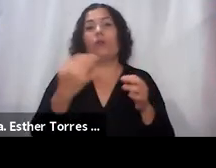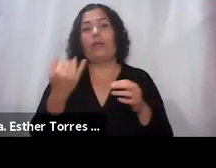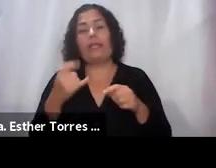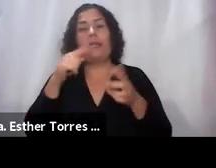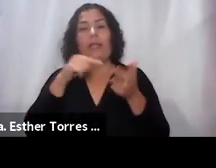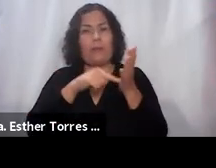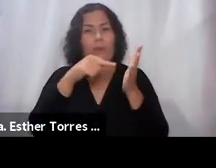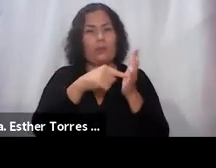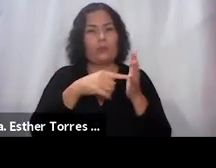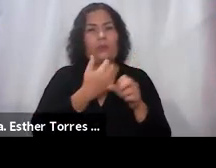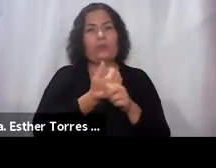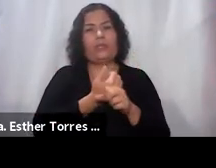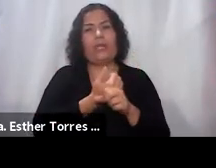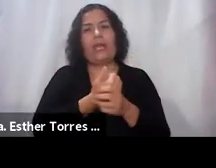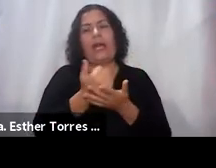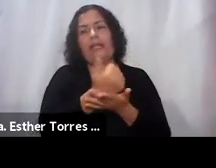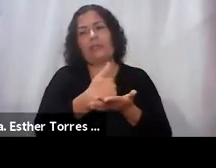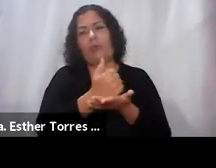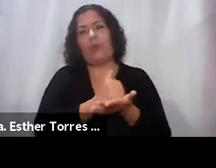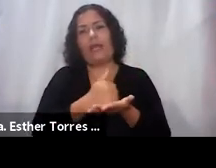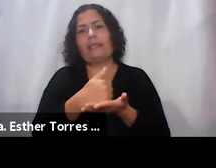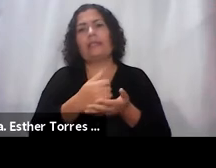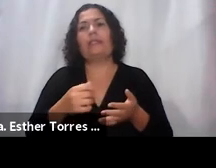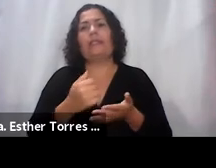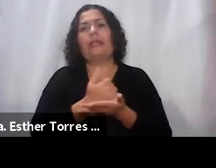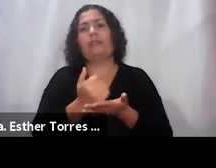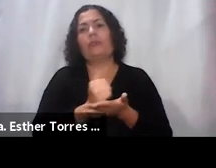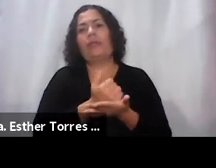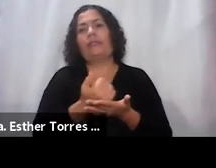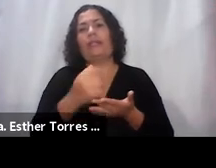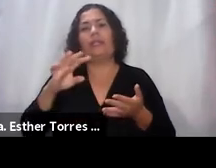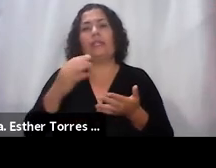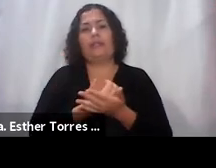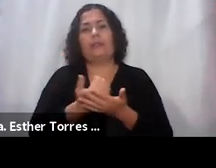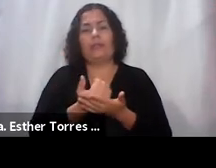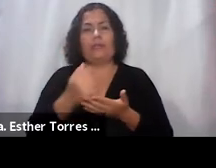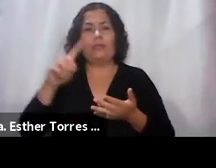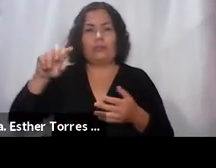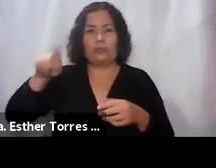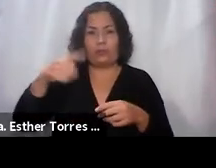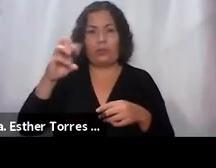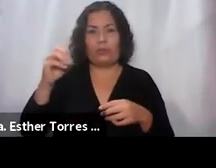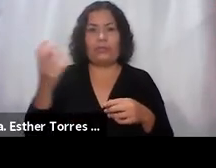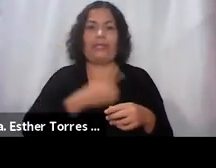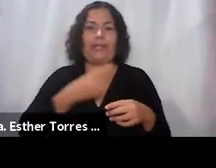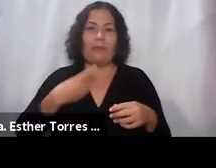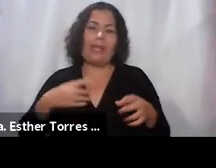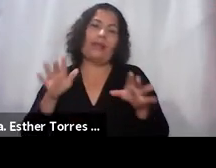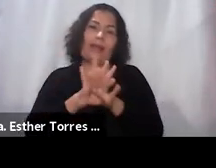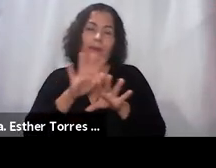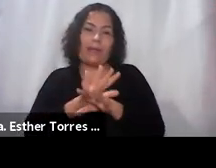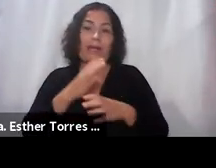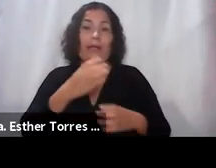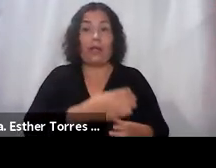que identificaron que se tenía que hacer la gestión o la reubicación de los postes de la Comisión Federal